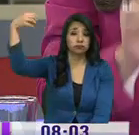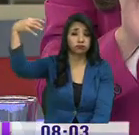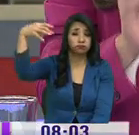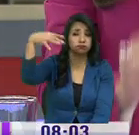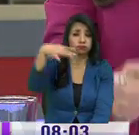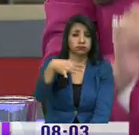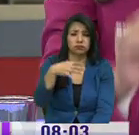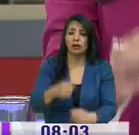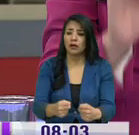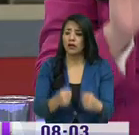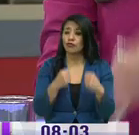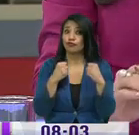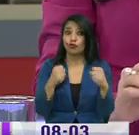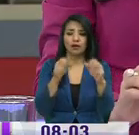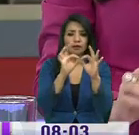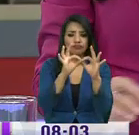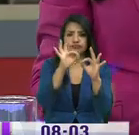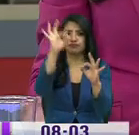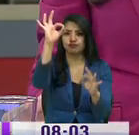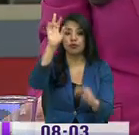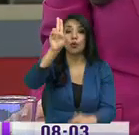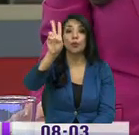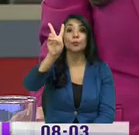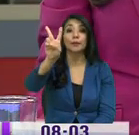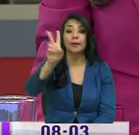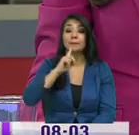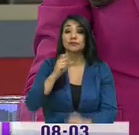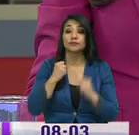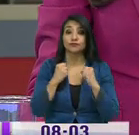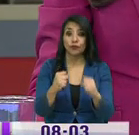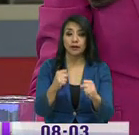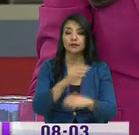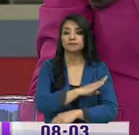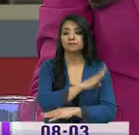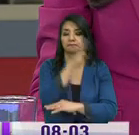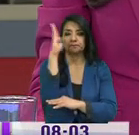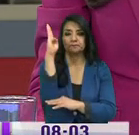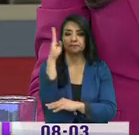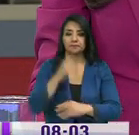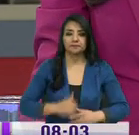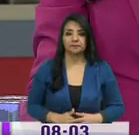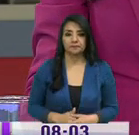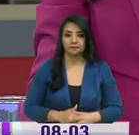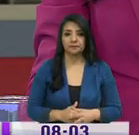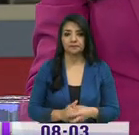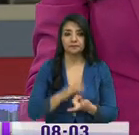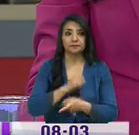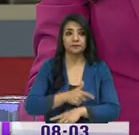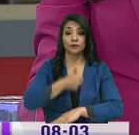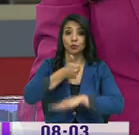ultravioleta extremadamente altos. La mayor intensidad se registrará en horas del mediodía.